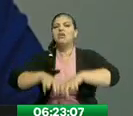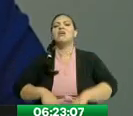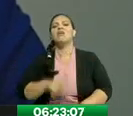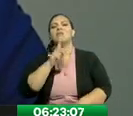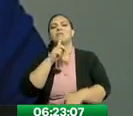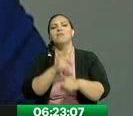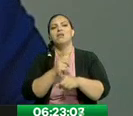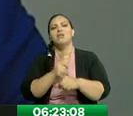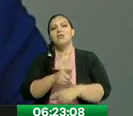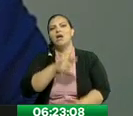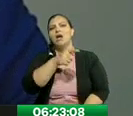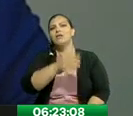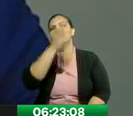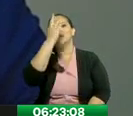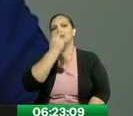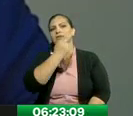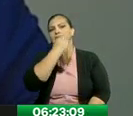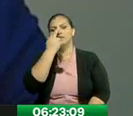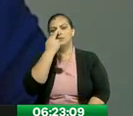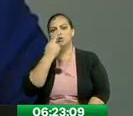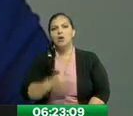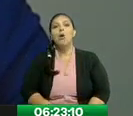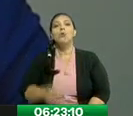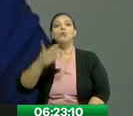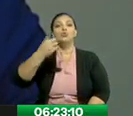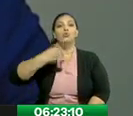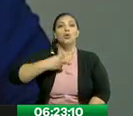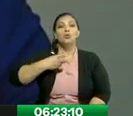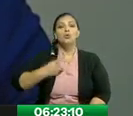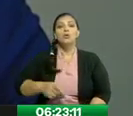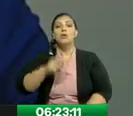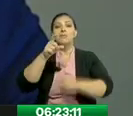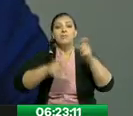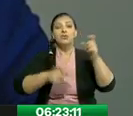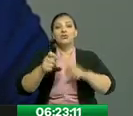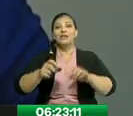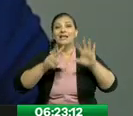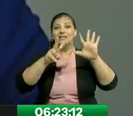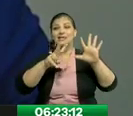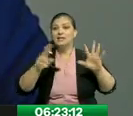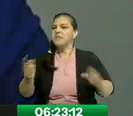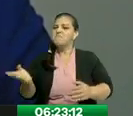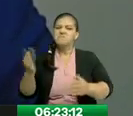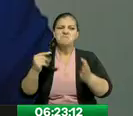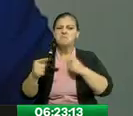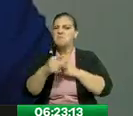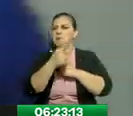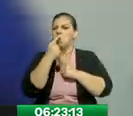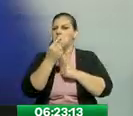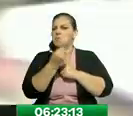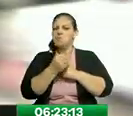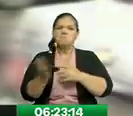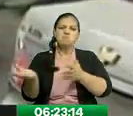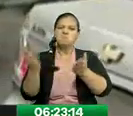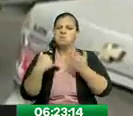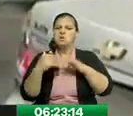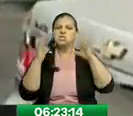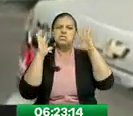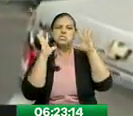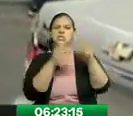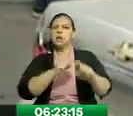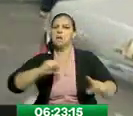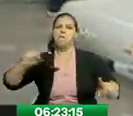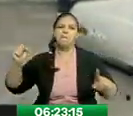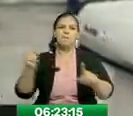7 personas más, pero el dueño de la clínica fue quien asfixió y estranguló a su interno. La madre del